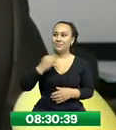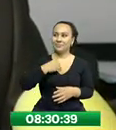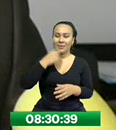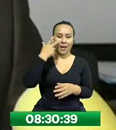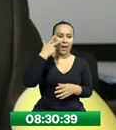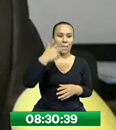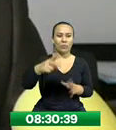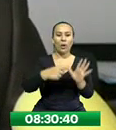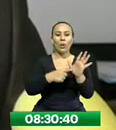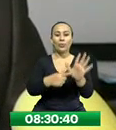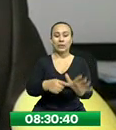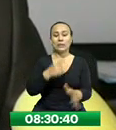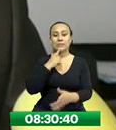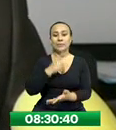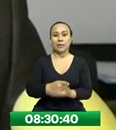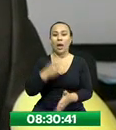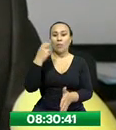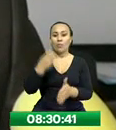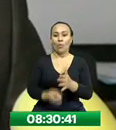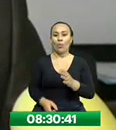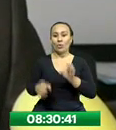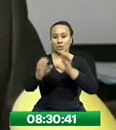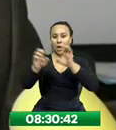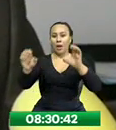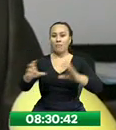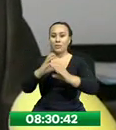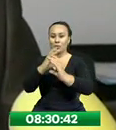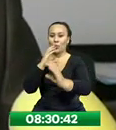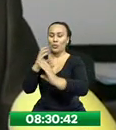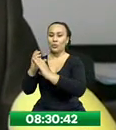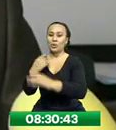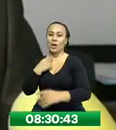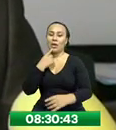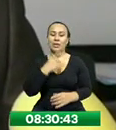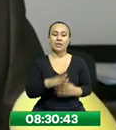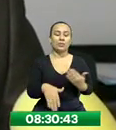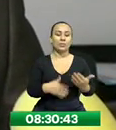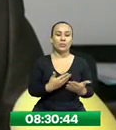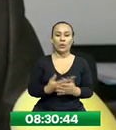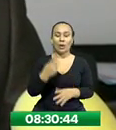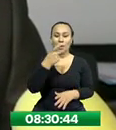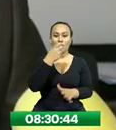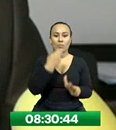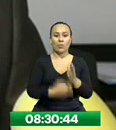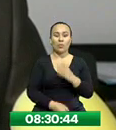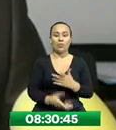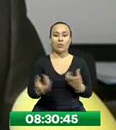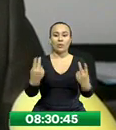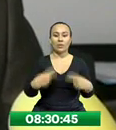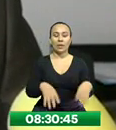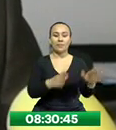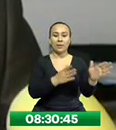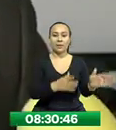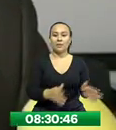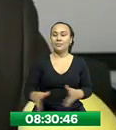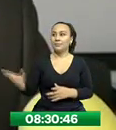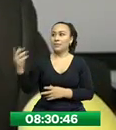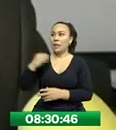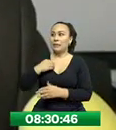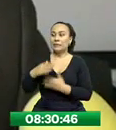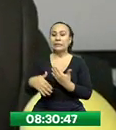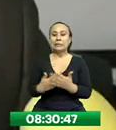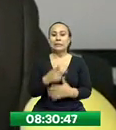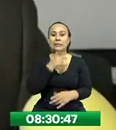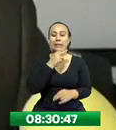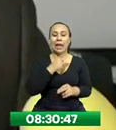la operadora Taxi La Cela número 9. Entonces nosotros dimos seguimiento a través de las cámaras del Eje 911. Al señor de la Taxi